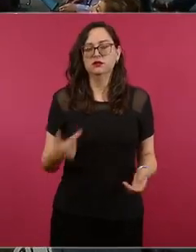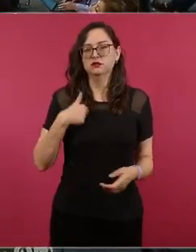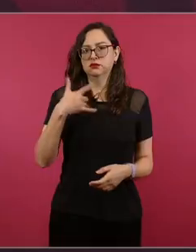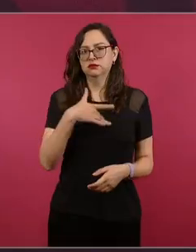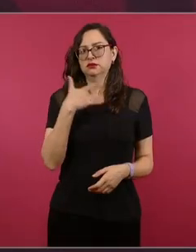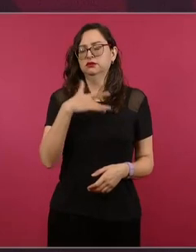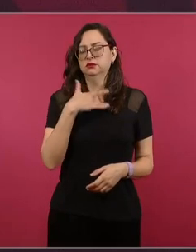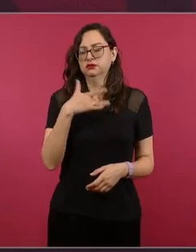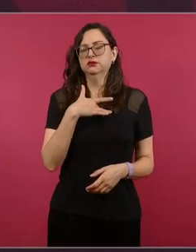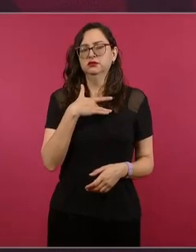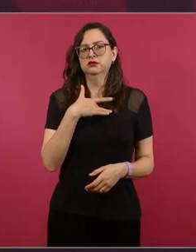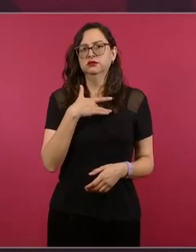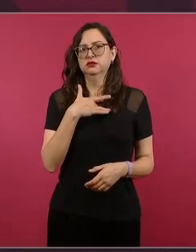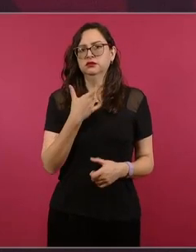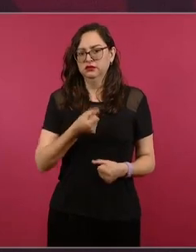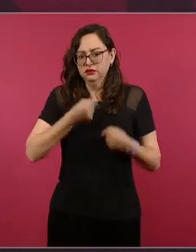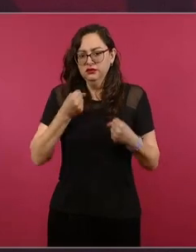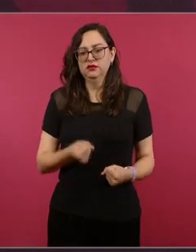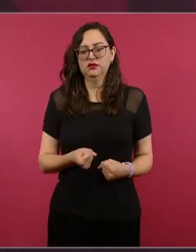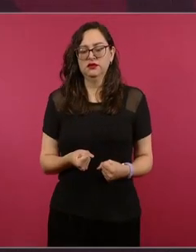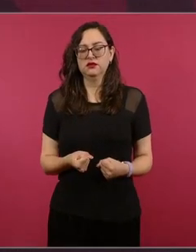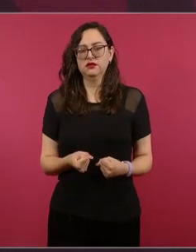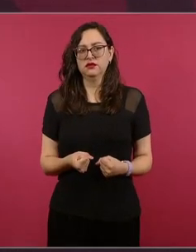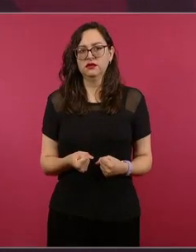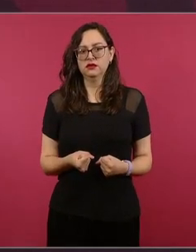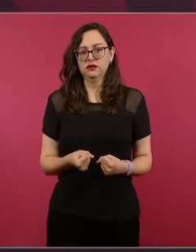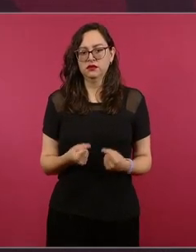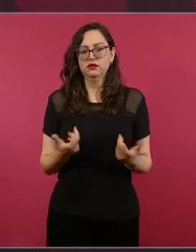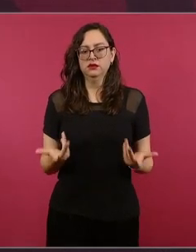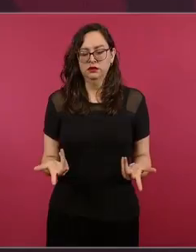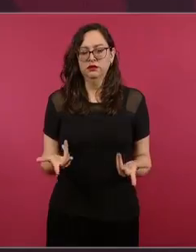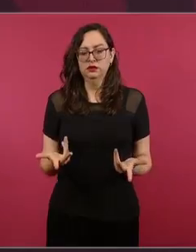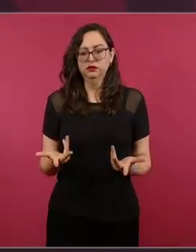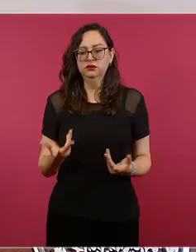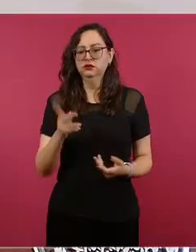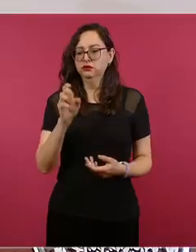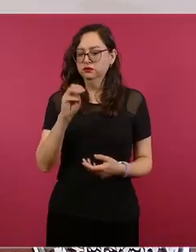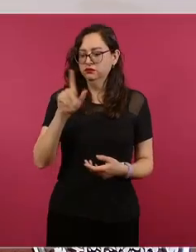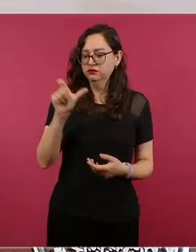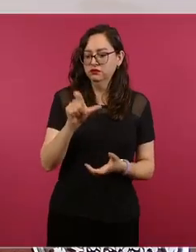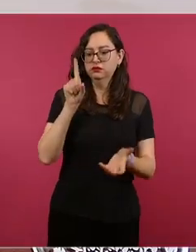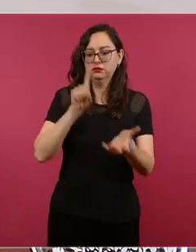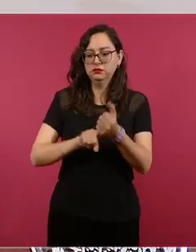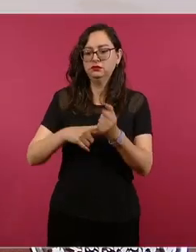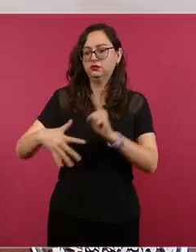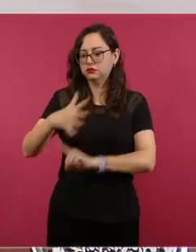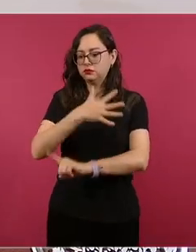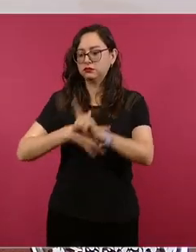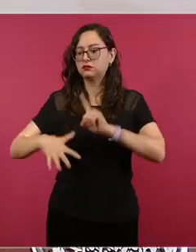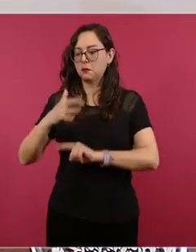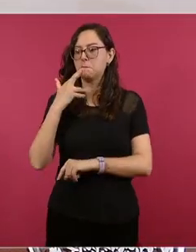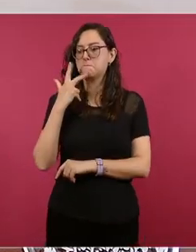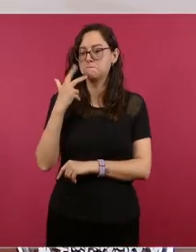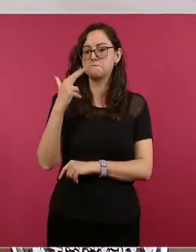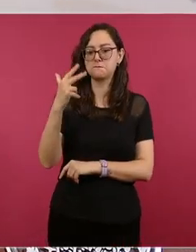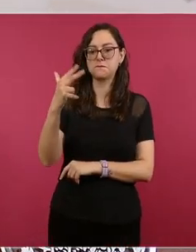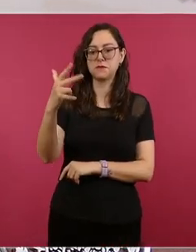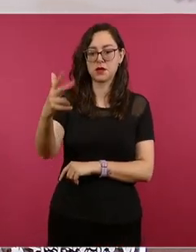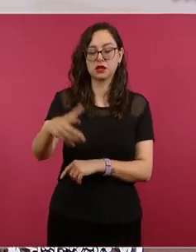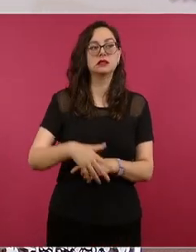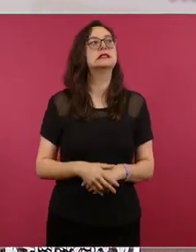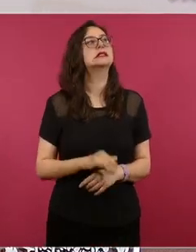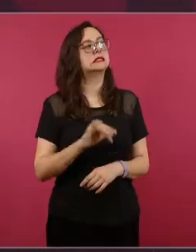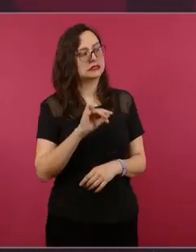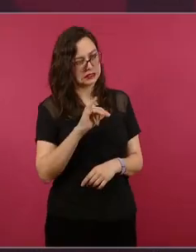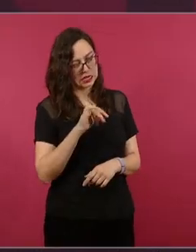convencido de que hay una situación distinta en Pemex. Antes se ha